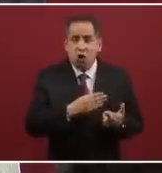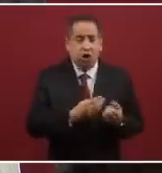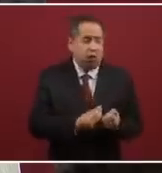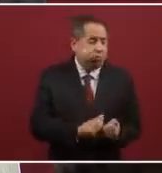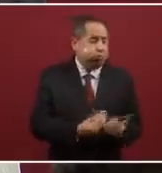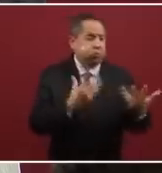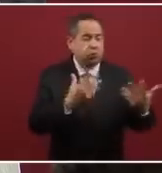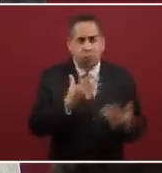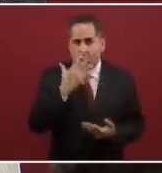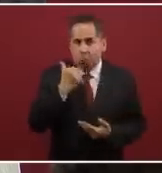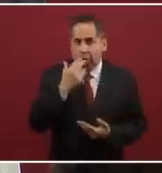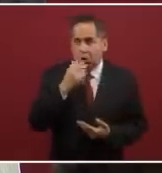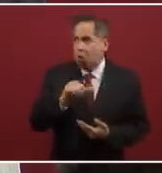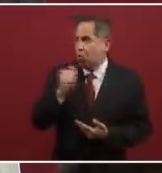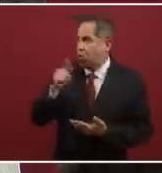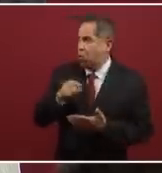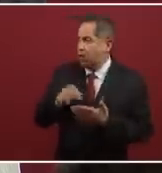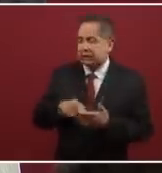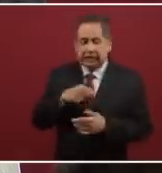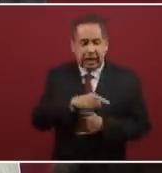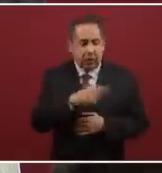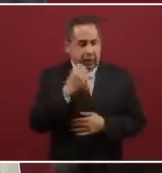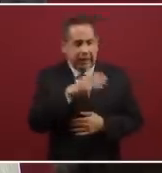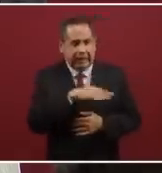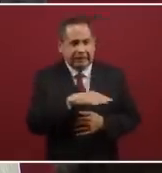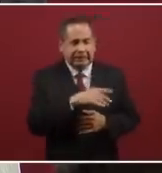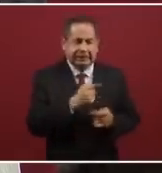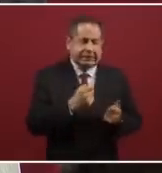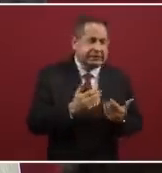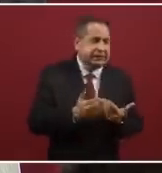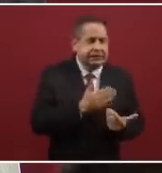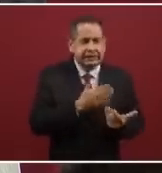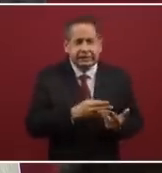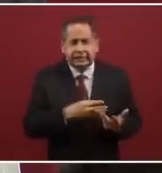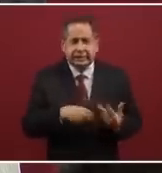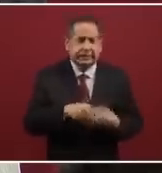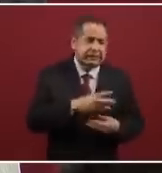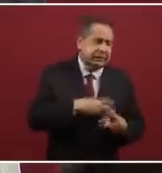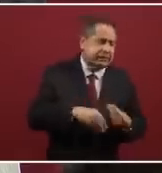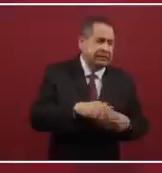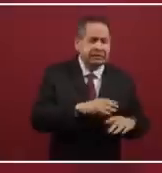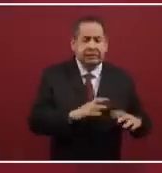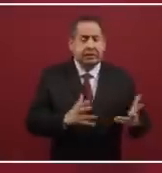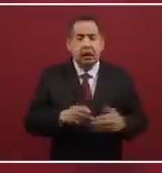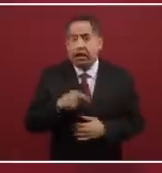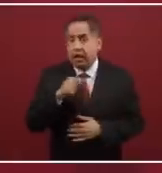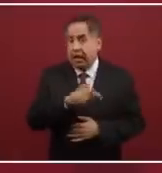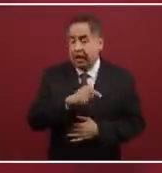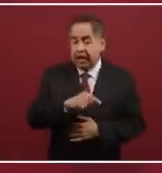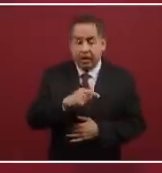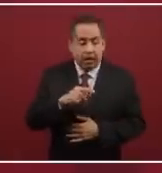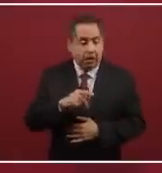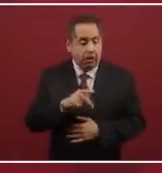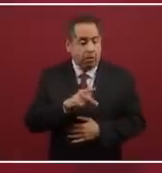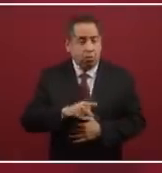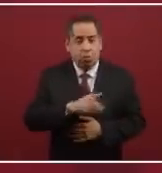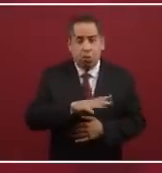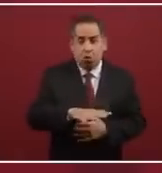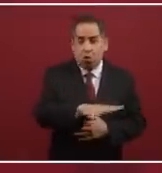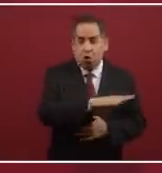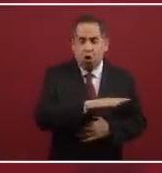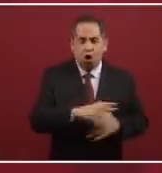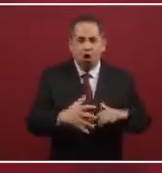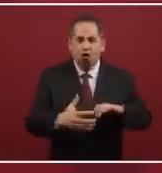partes. Han podido salir adelante porque es un pueblo muy fraterno,